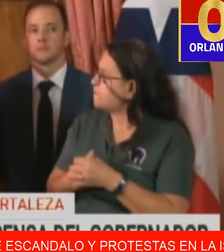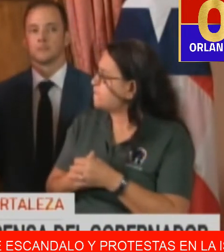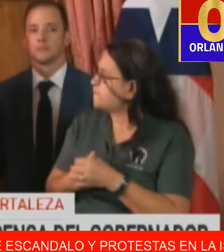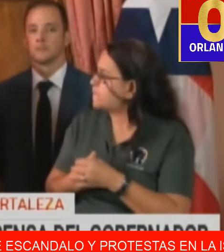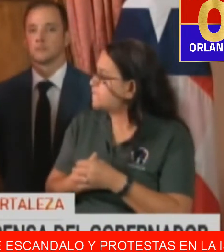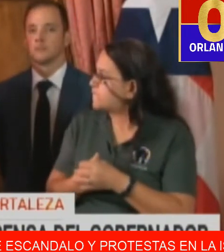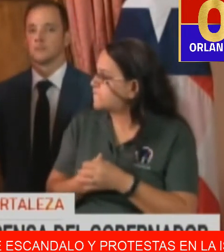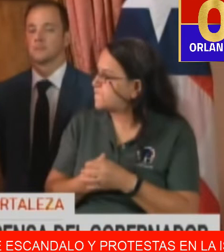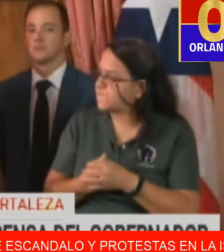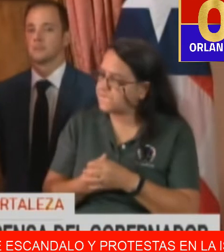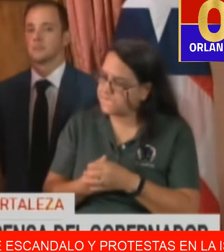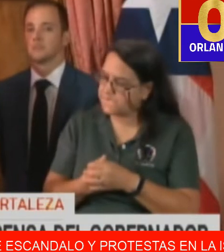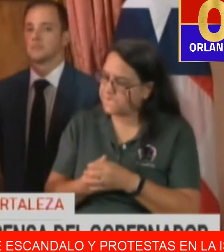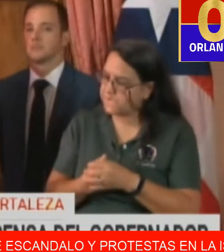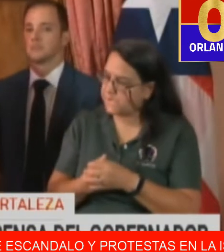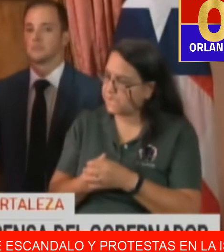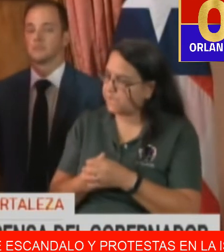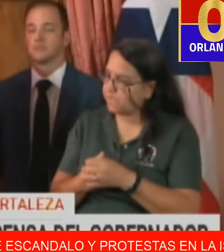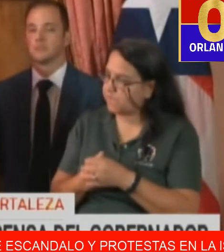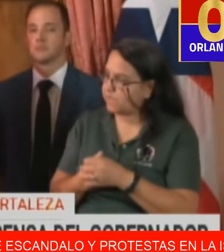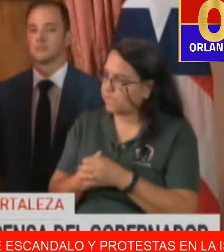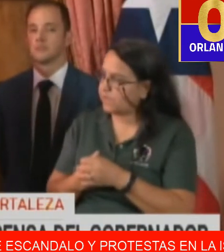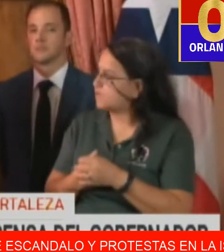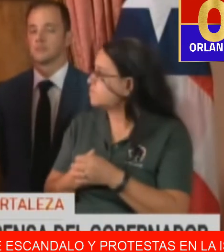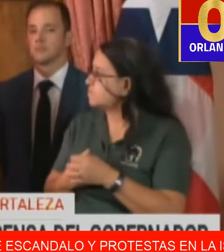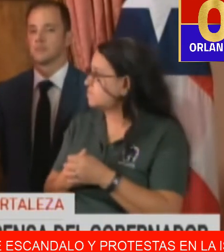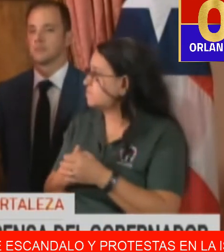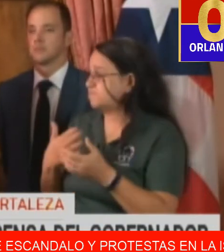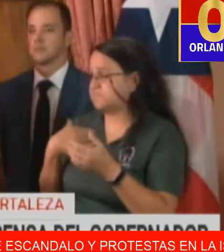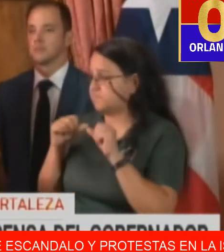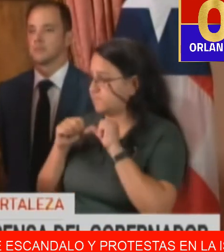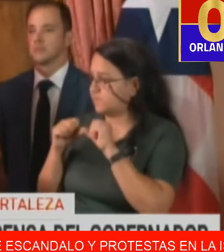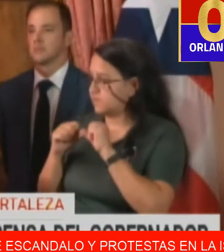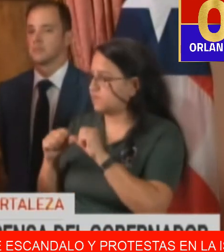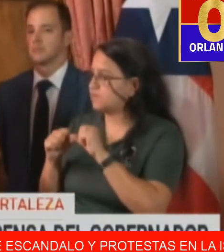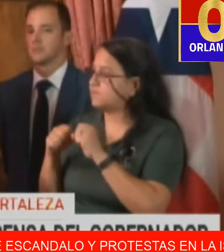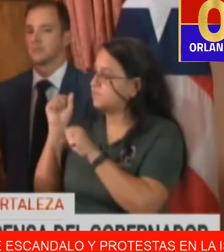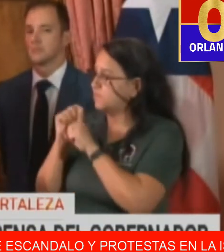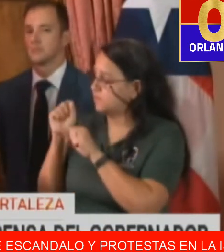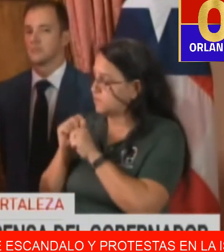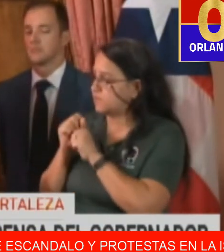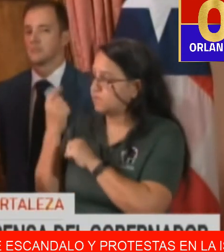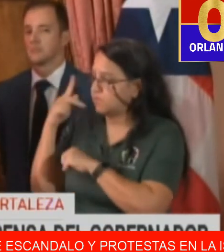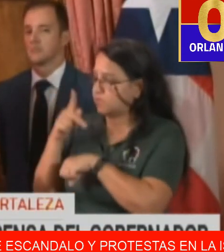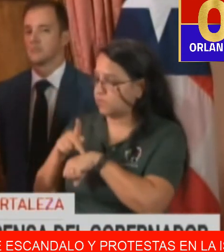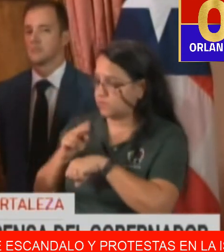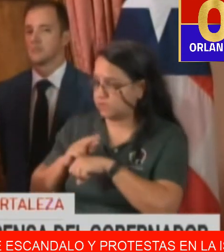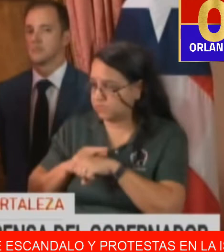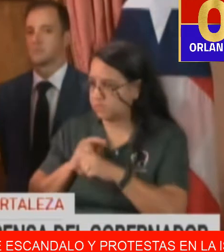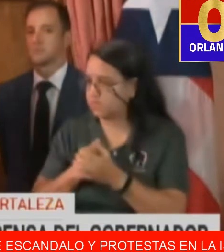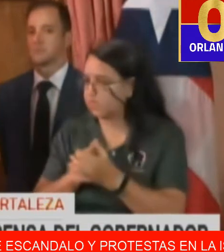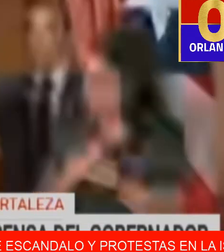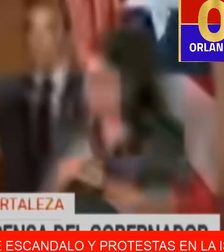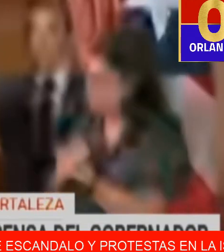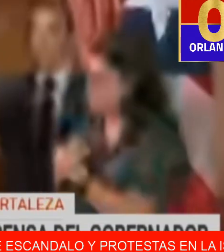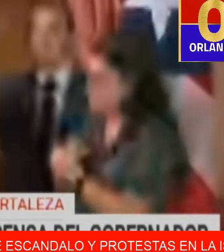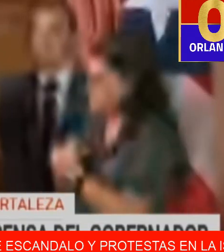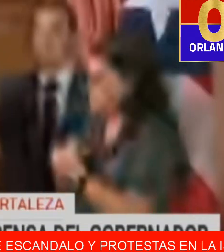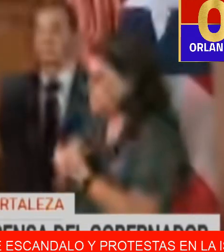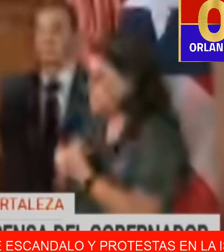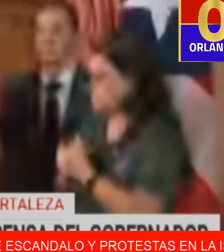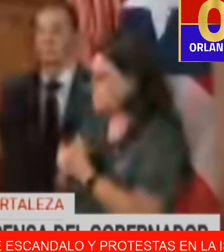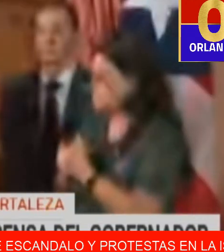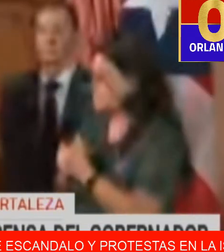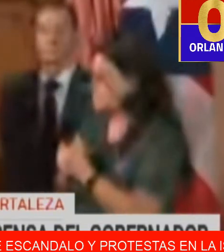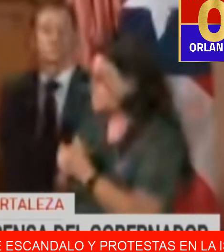Pero yo no creo que es, y si lo es, no debe ser legal, y el gobernador debería